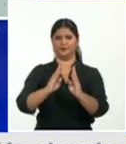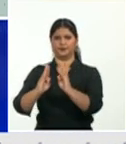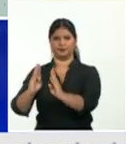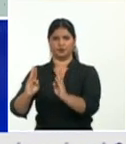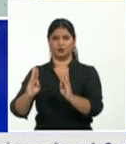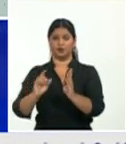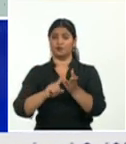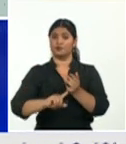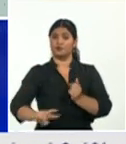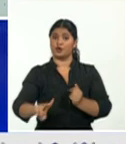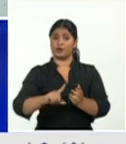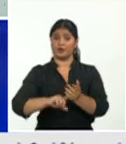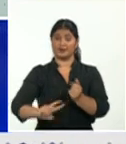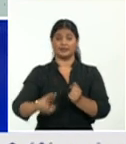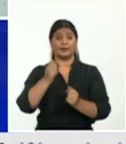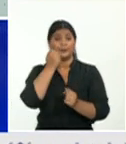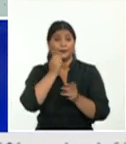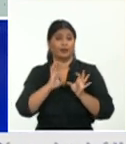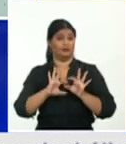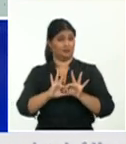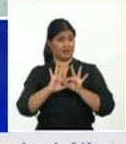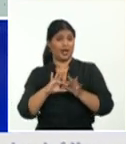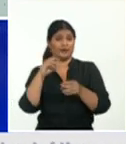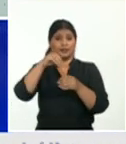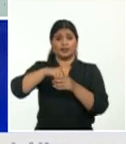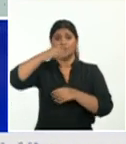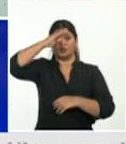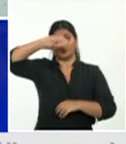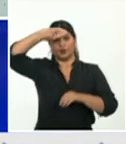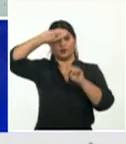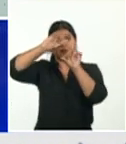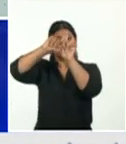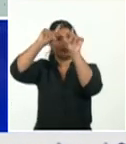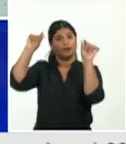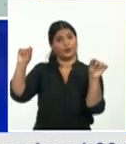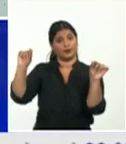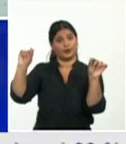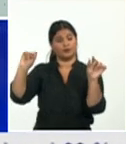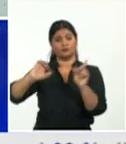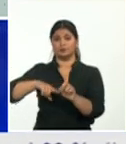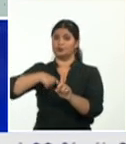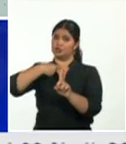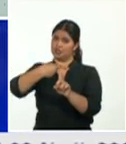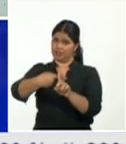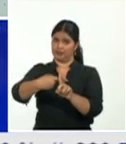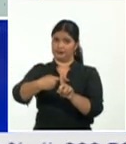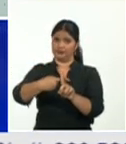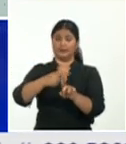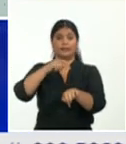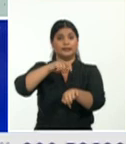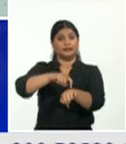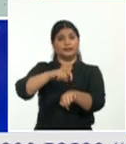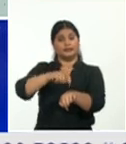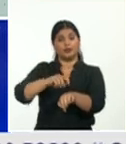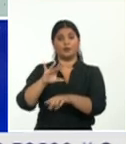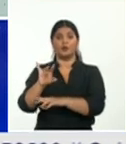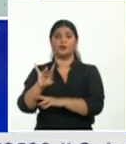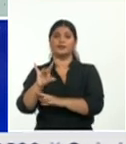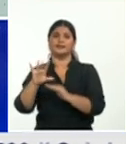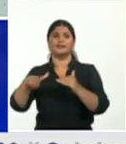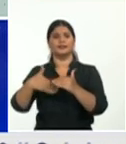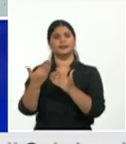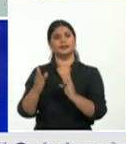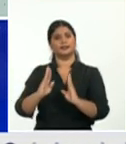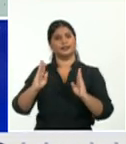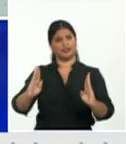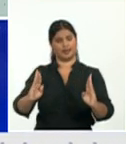concentran el mayor número de casos que se han diagnosticado en Cuba en los últimos 15 días, a partir